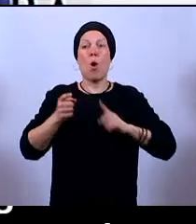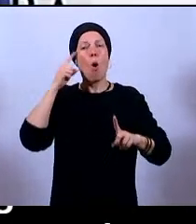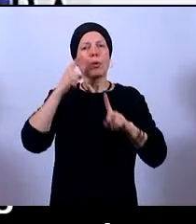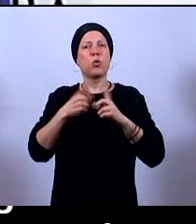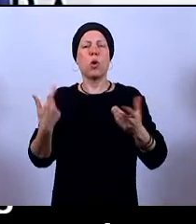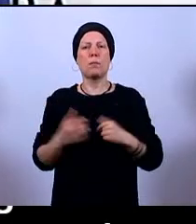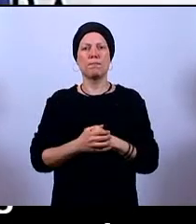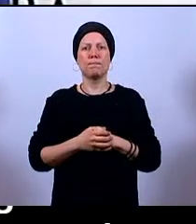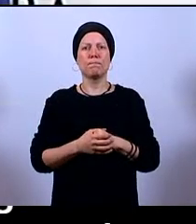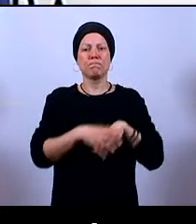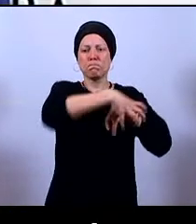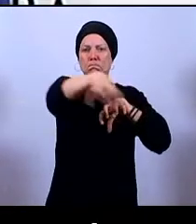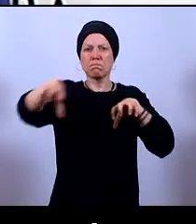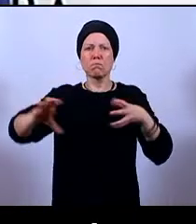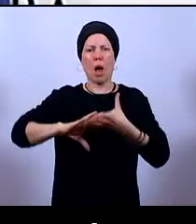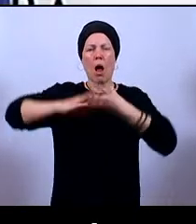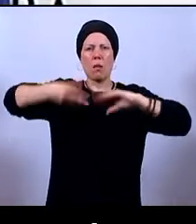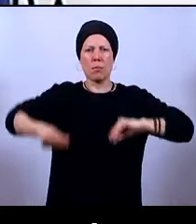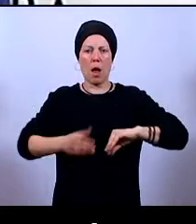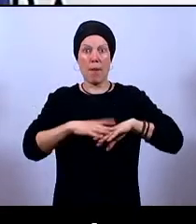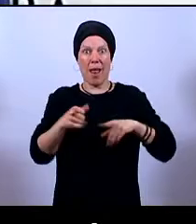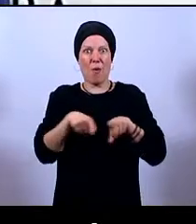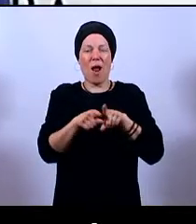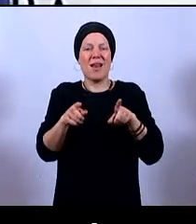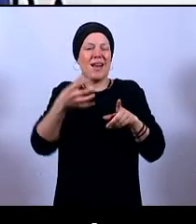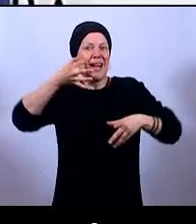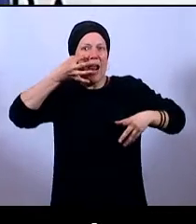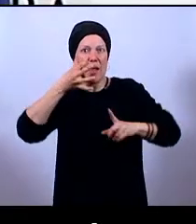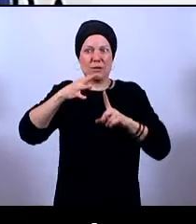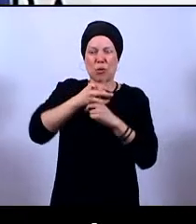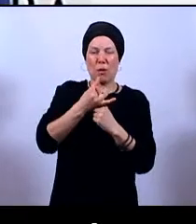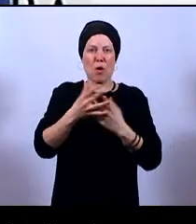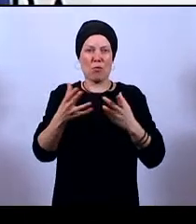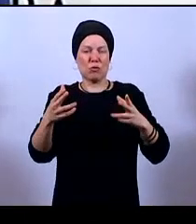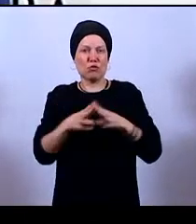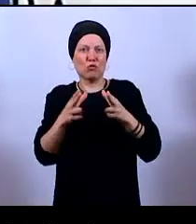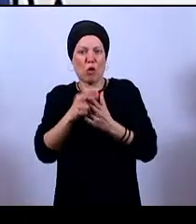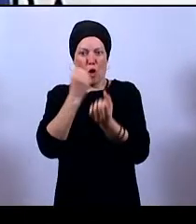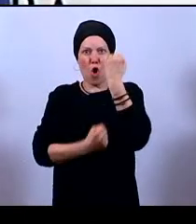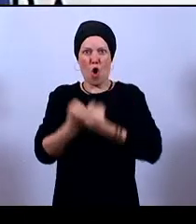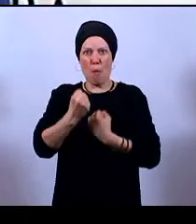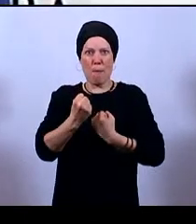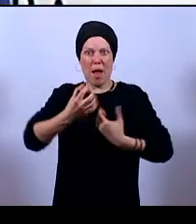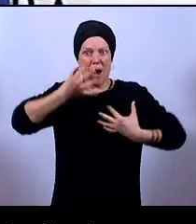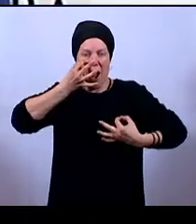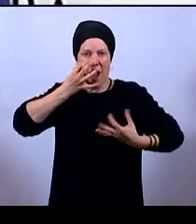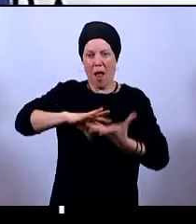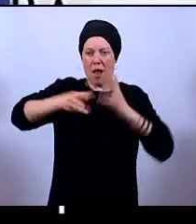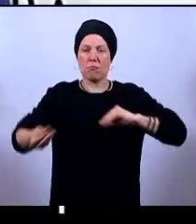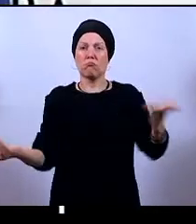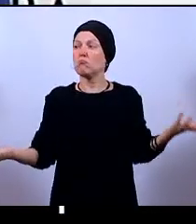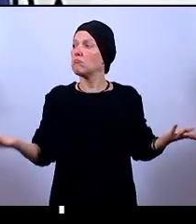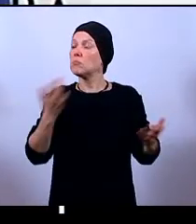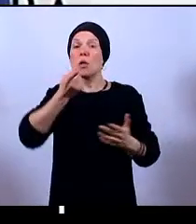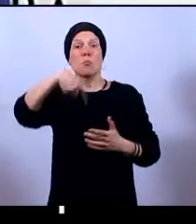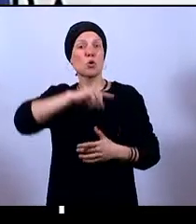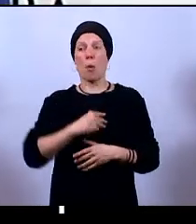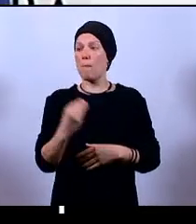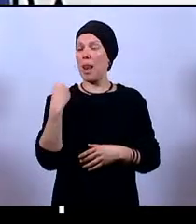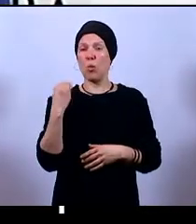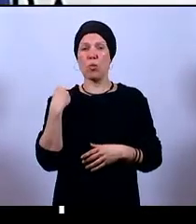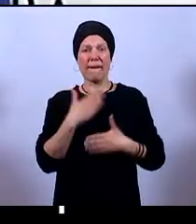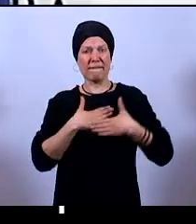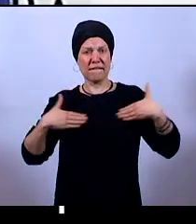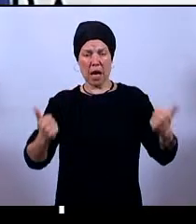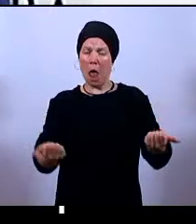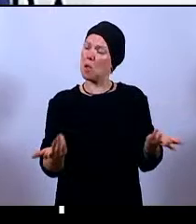la ordenación de los municipios a la realidad socioeconómica presente y futura. Por mi parte es todo. Me pongo a su disposición para contestar,